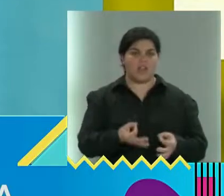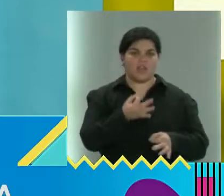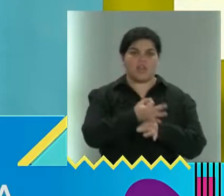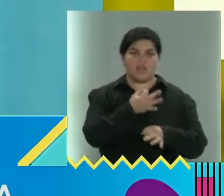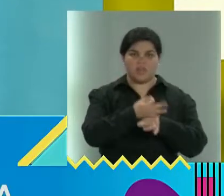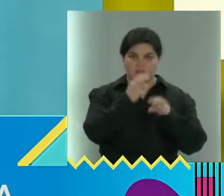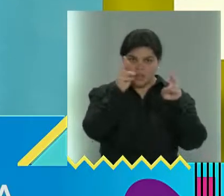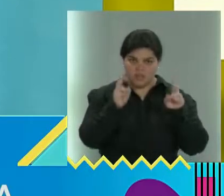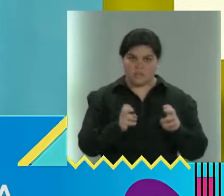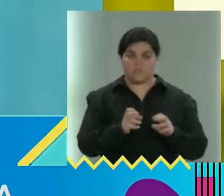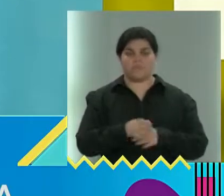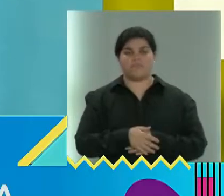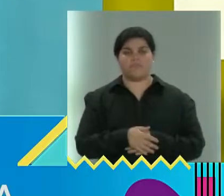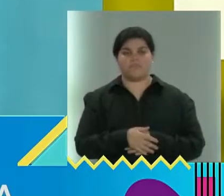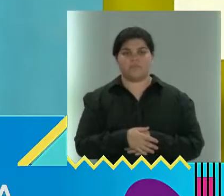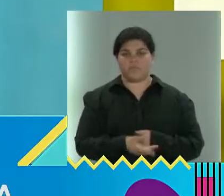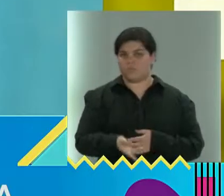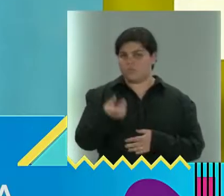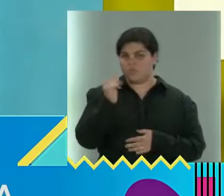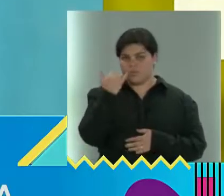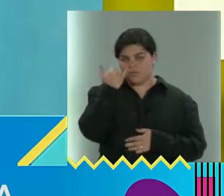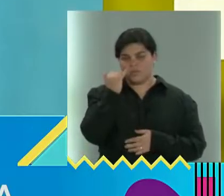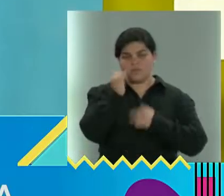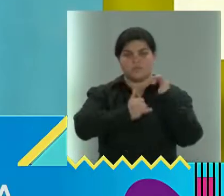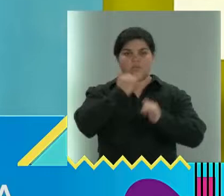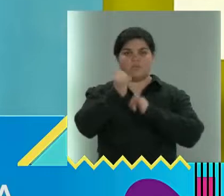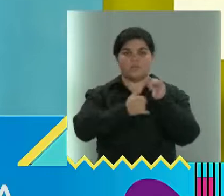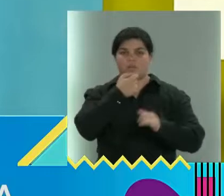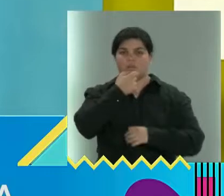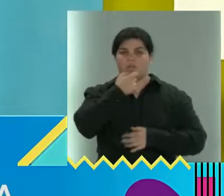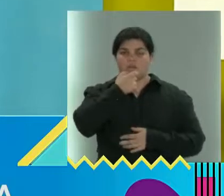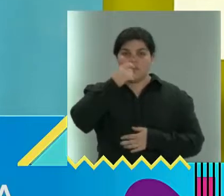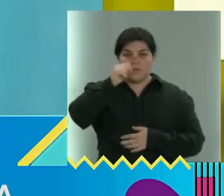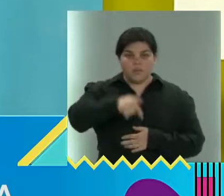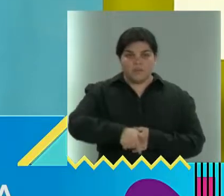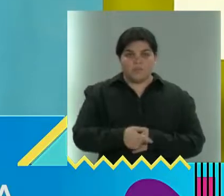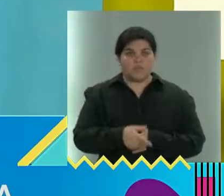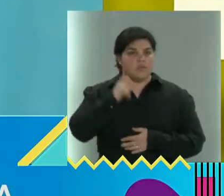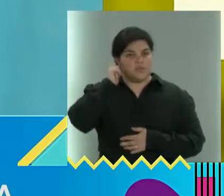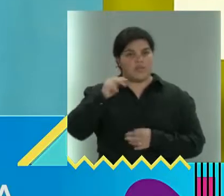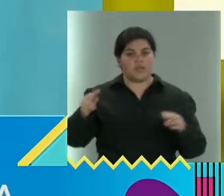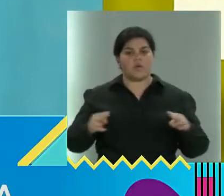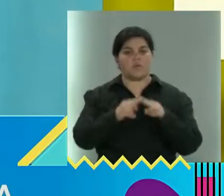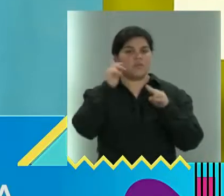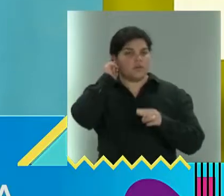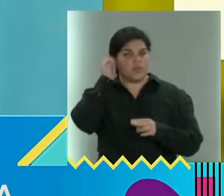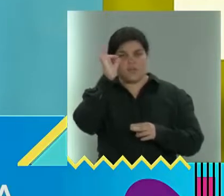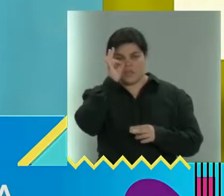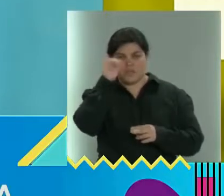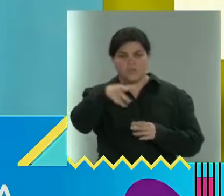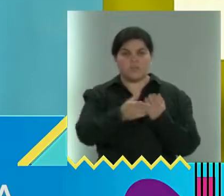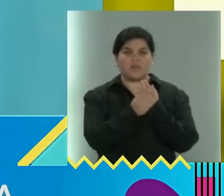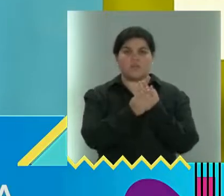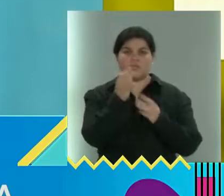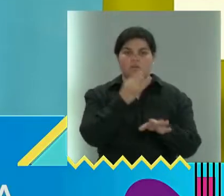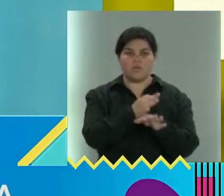ir en lo que te anunciaba hace un poquito, el marco en el que estamos en nuestra provincia, que es el G20, este encuentro donde los ministros de educación